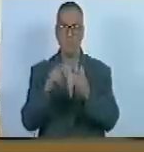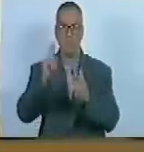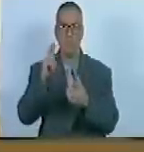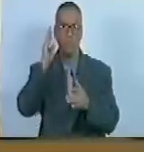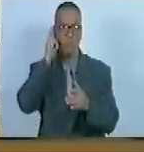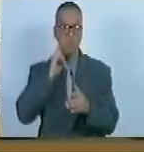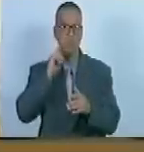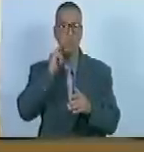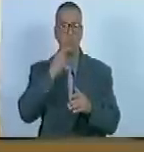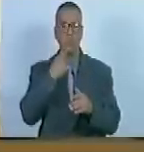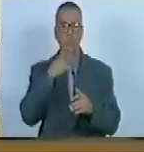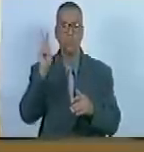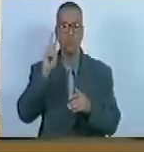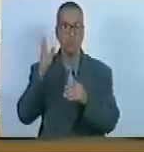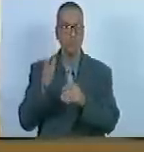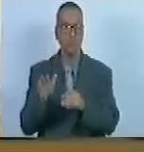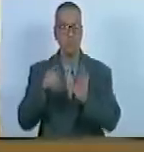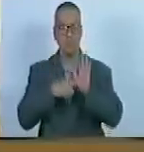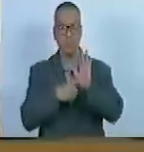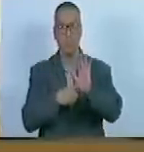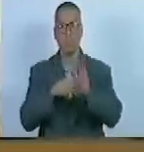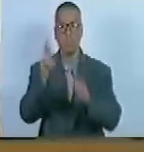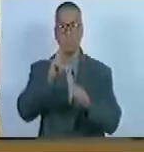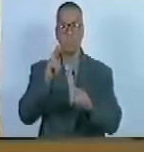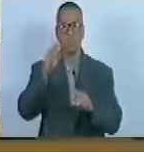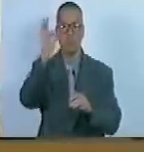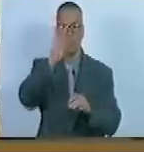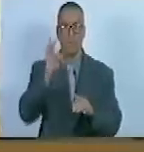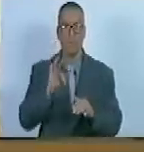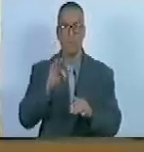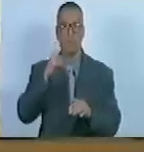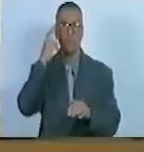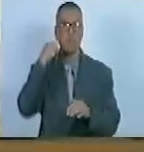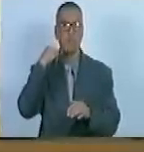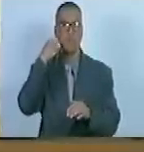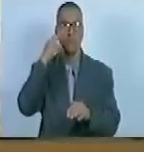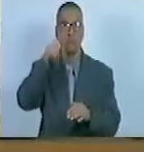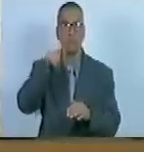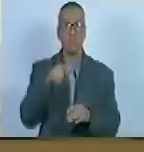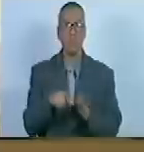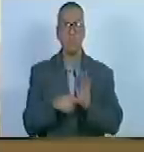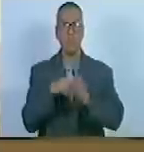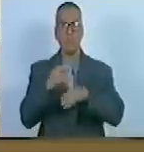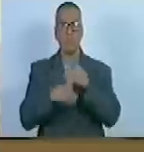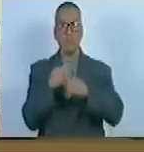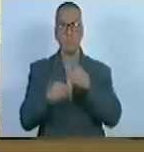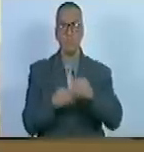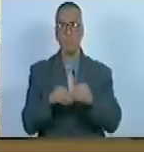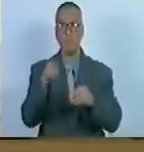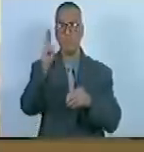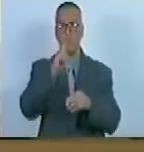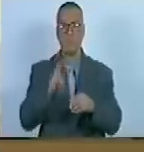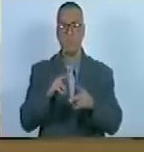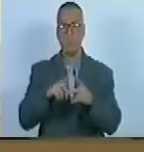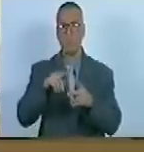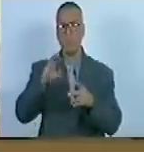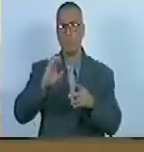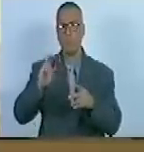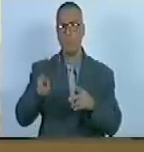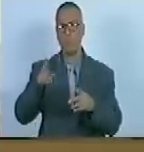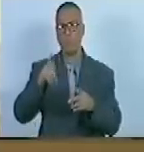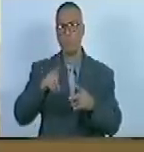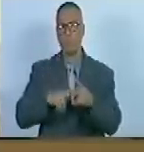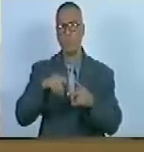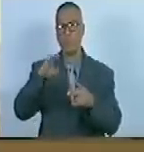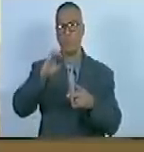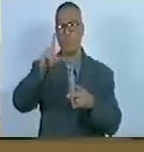República Bolivariana de Venezuela ante la República Federal de Nigeria, concurrente con las repúblicas del Chad,